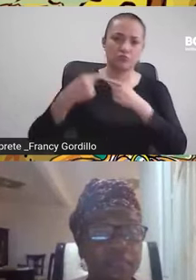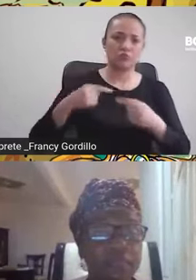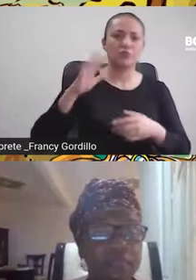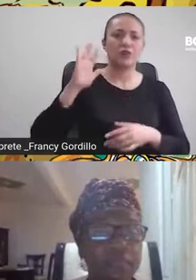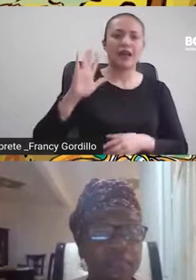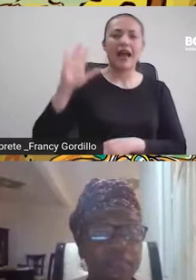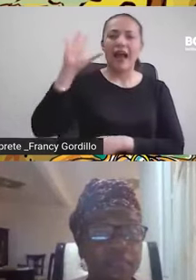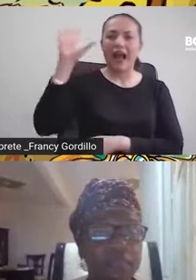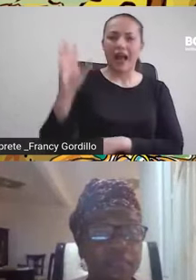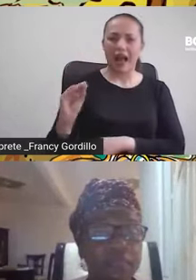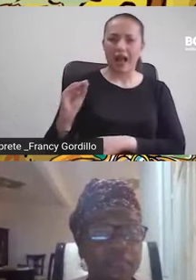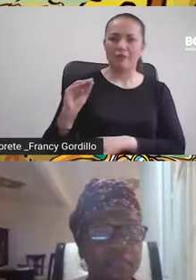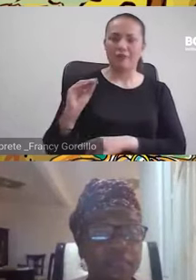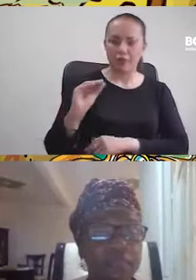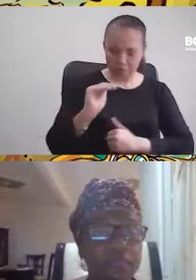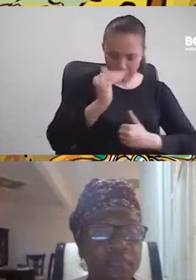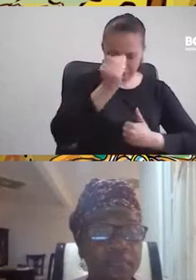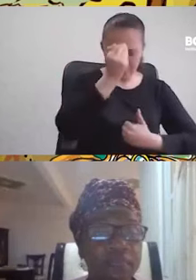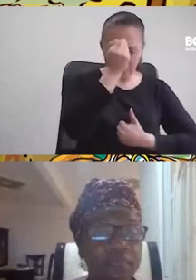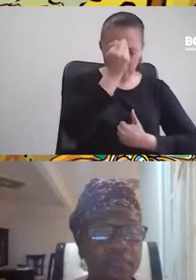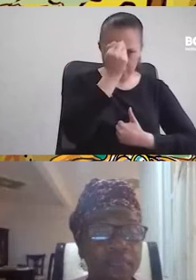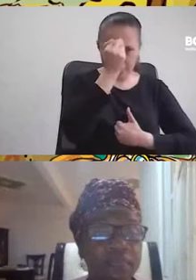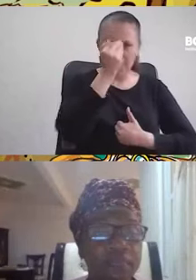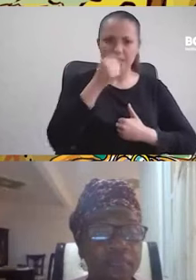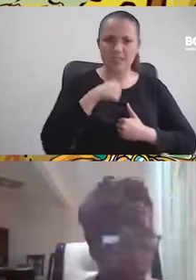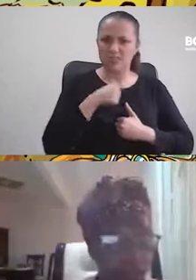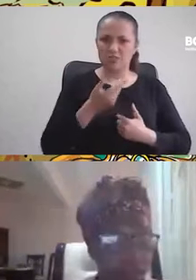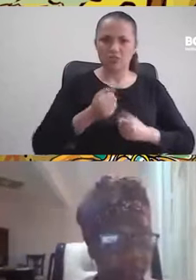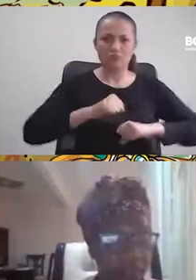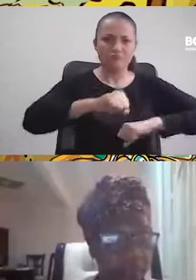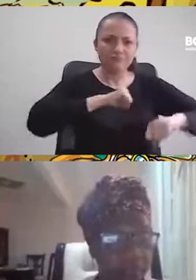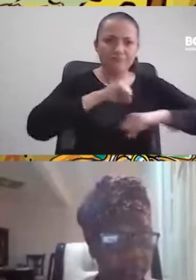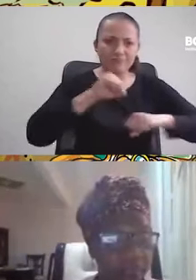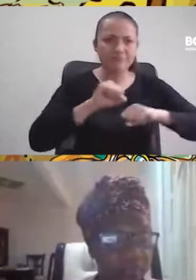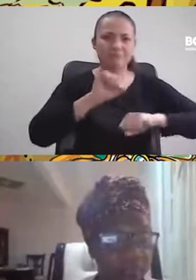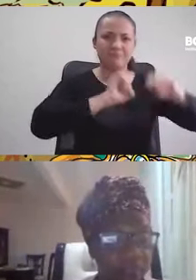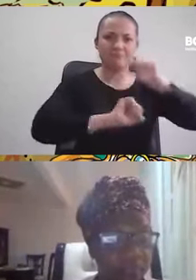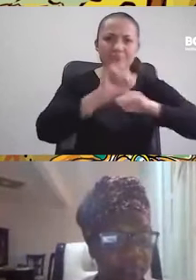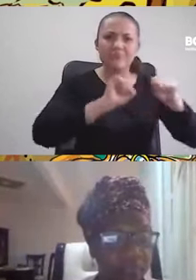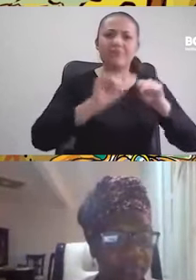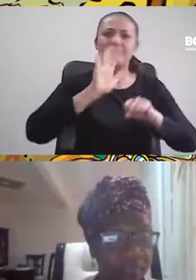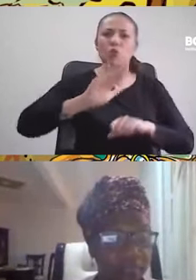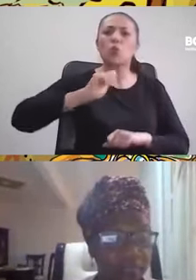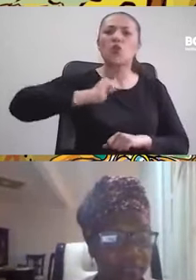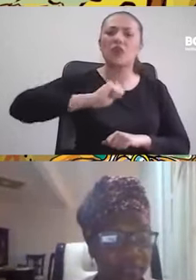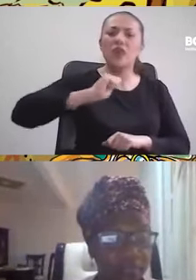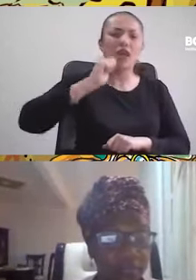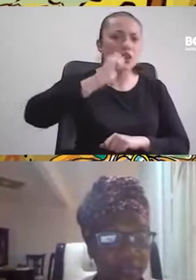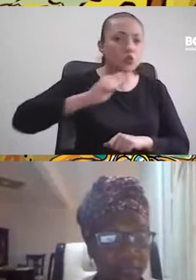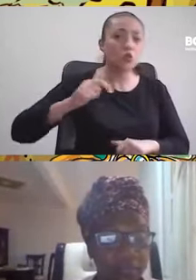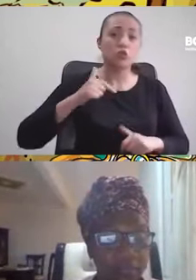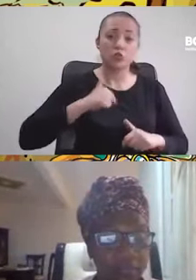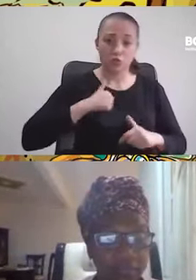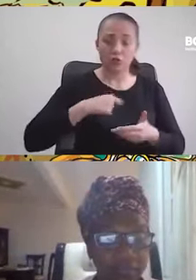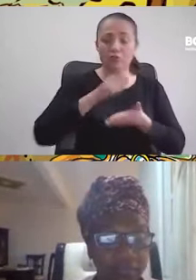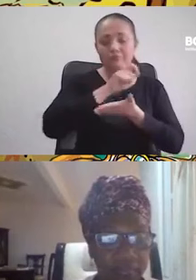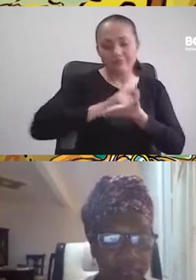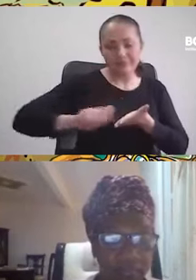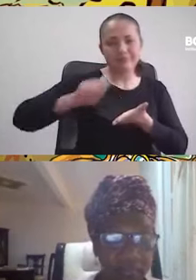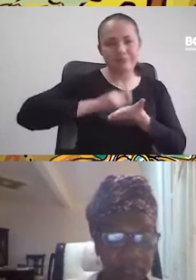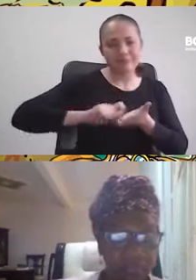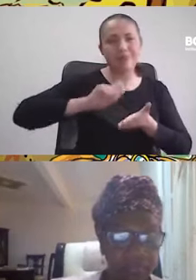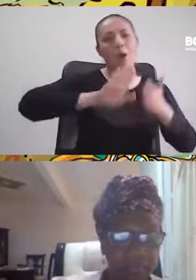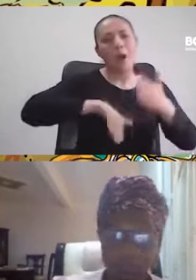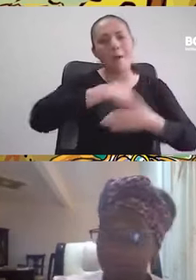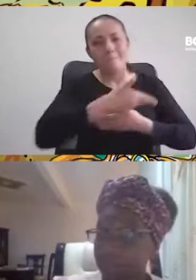afroconsciente, defensor de derechos humanos, poeta y escritor. Y en esta